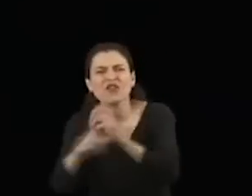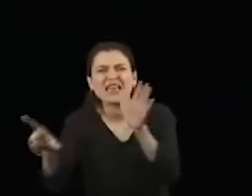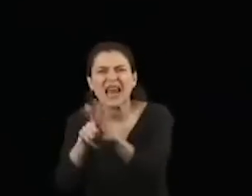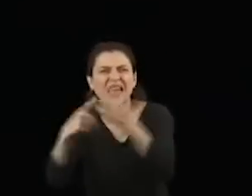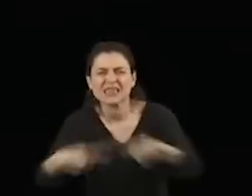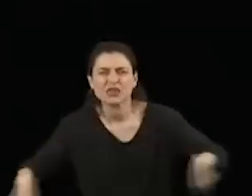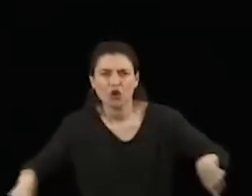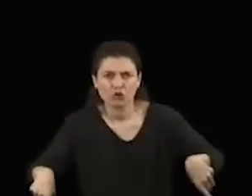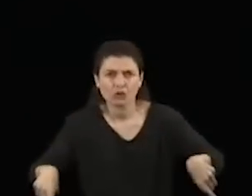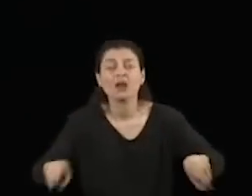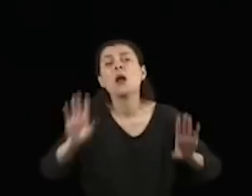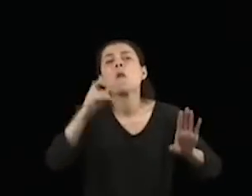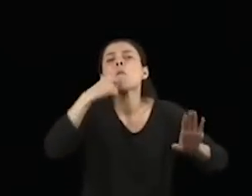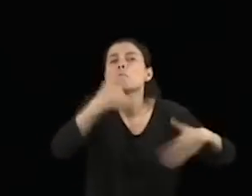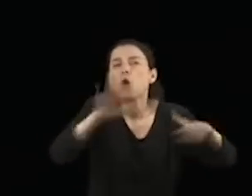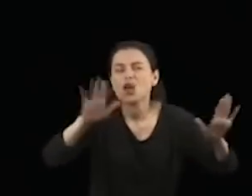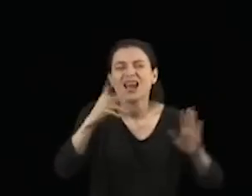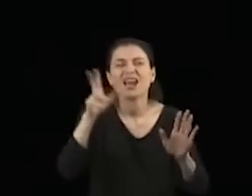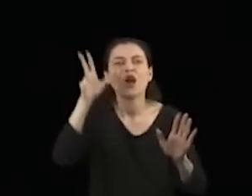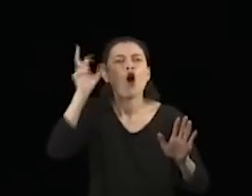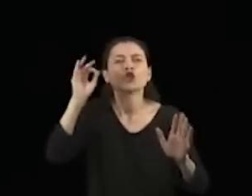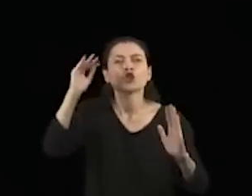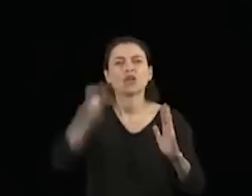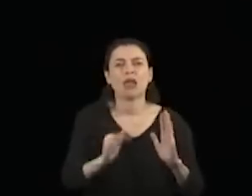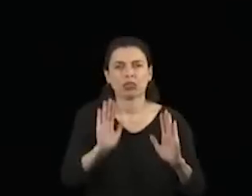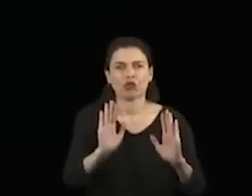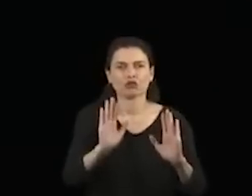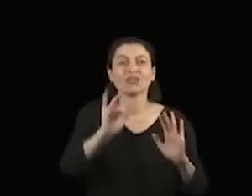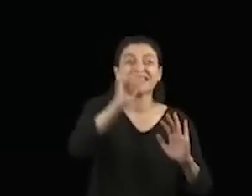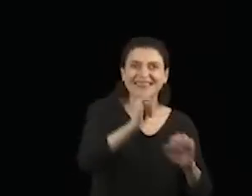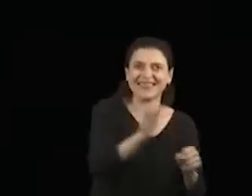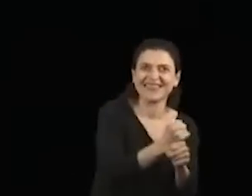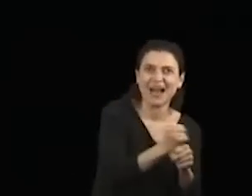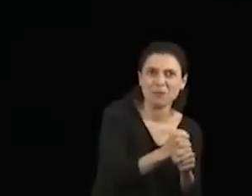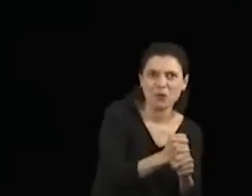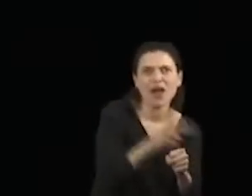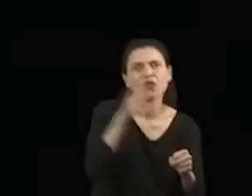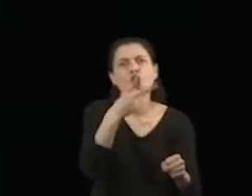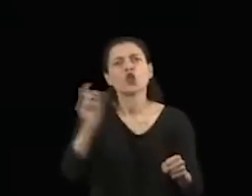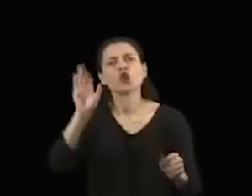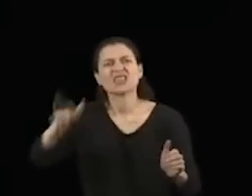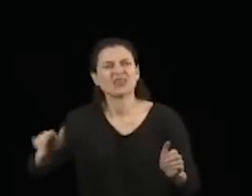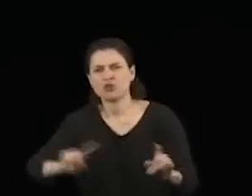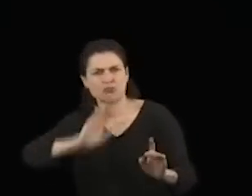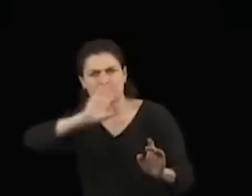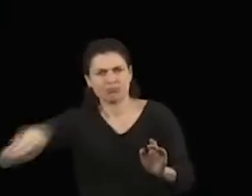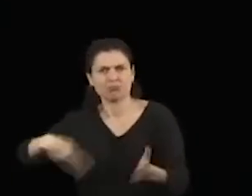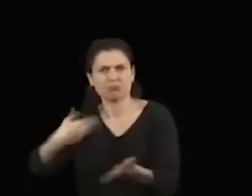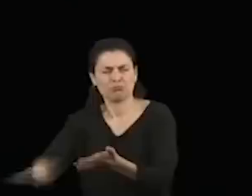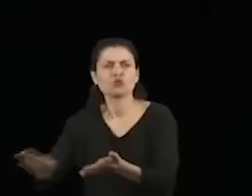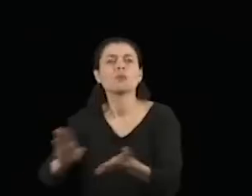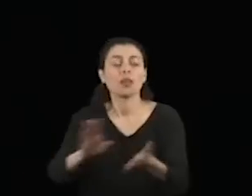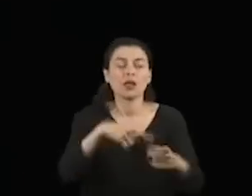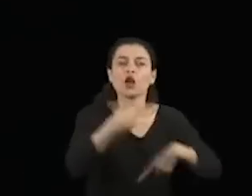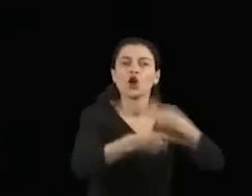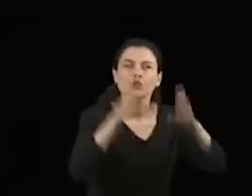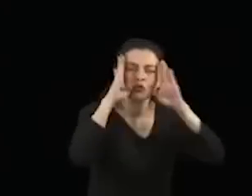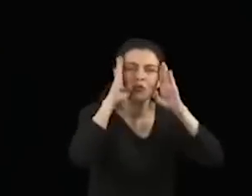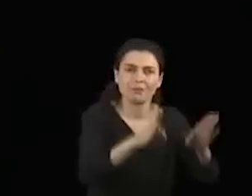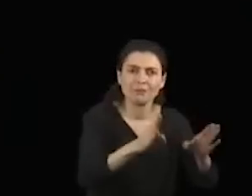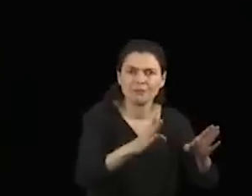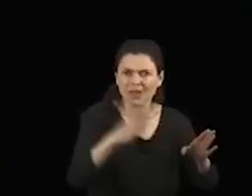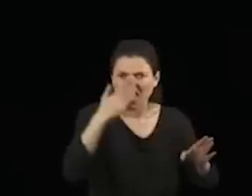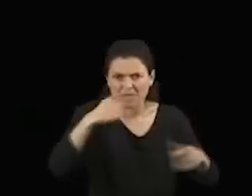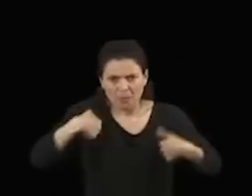Ok, pasemos 800. ¿Saben qué? Después de esto voy por las 200 que quedaron pendientes de esto y además